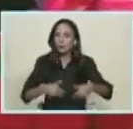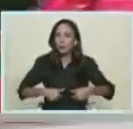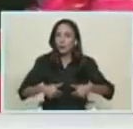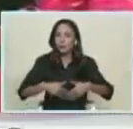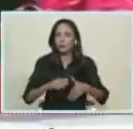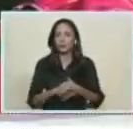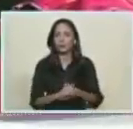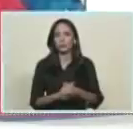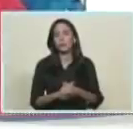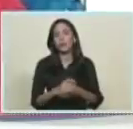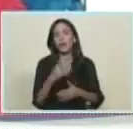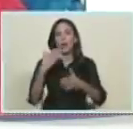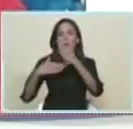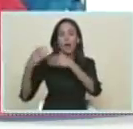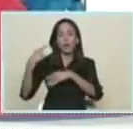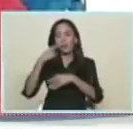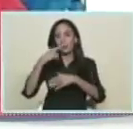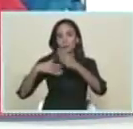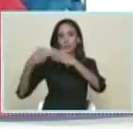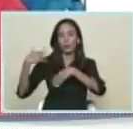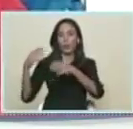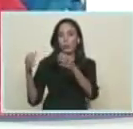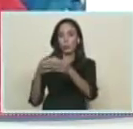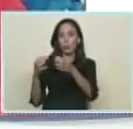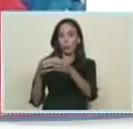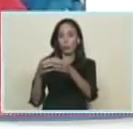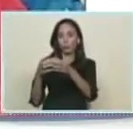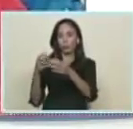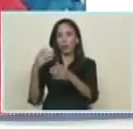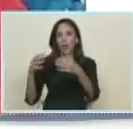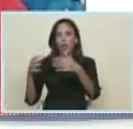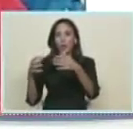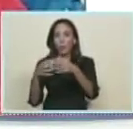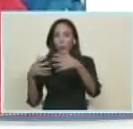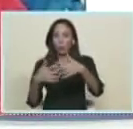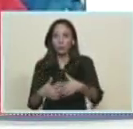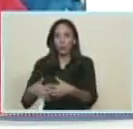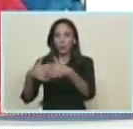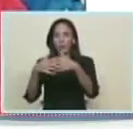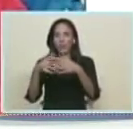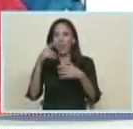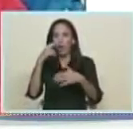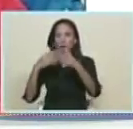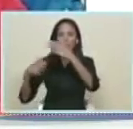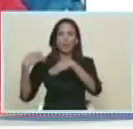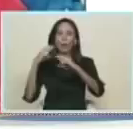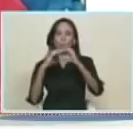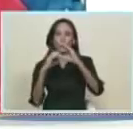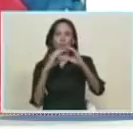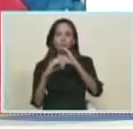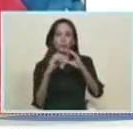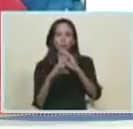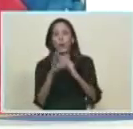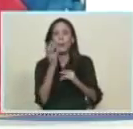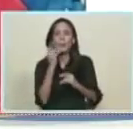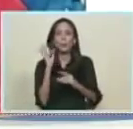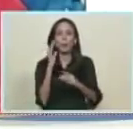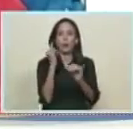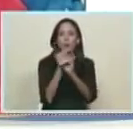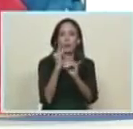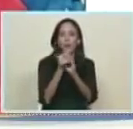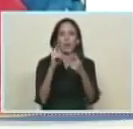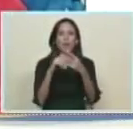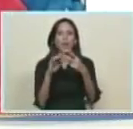La oligarquía en sus medios de comunicación, que digan lo que quieran. A nosotros no nos importa lo que ellos